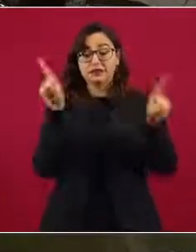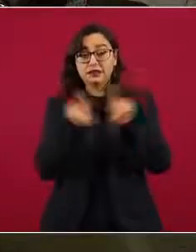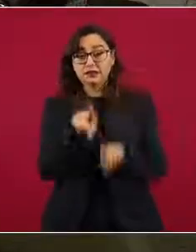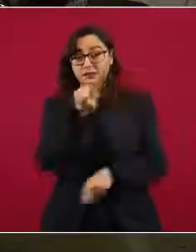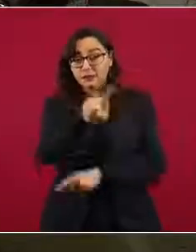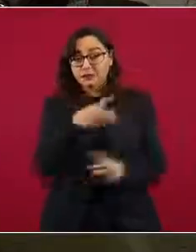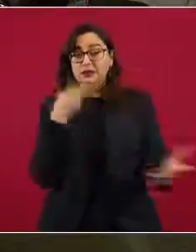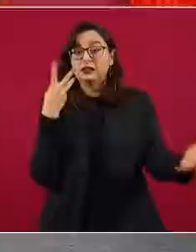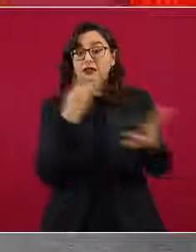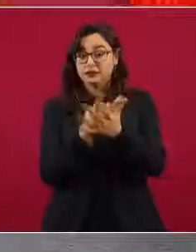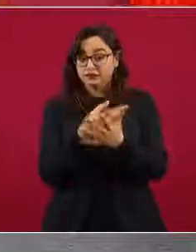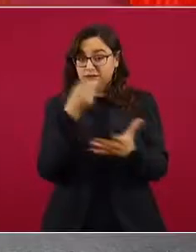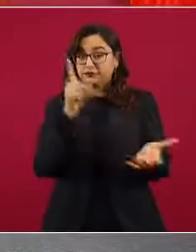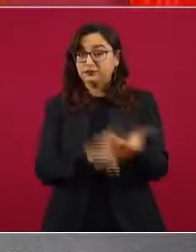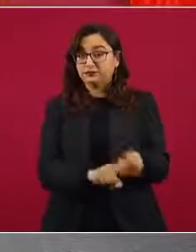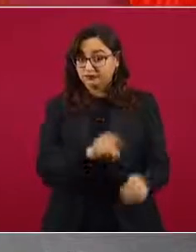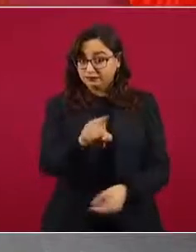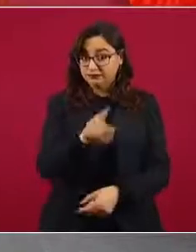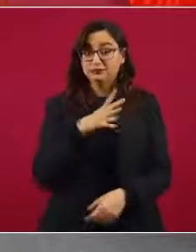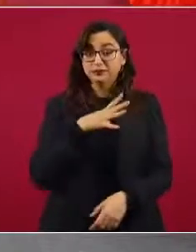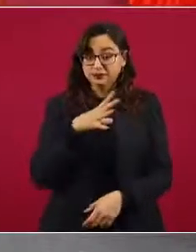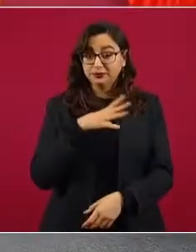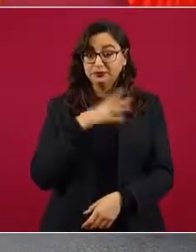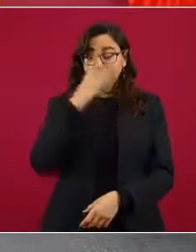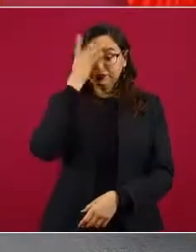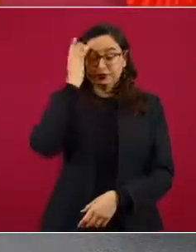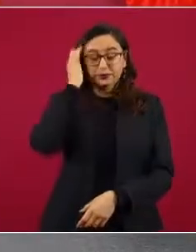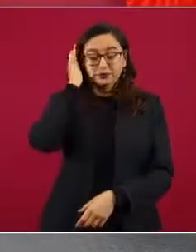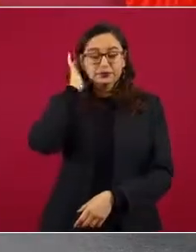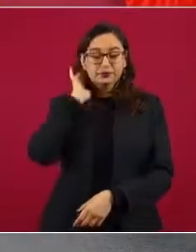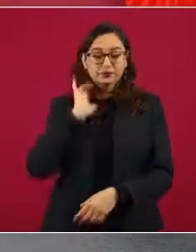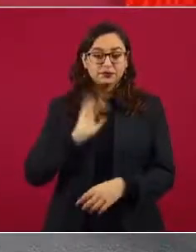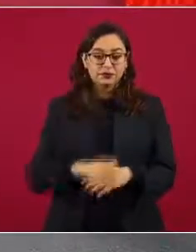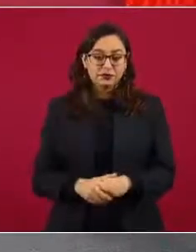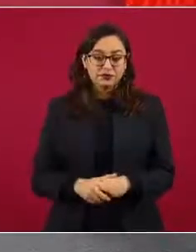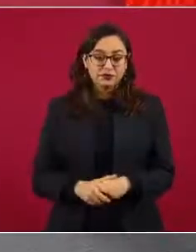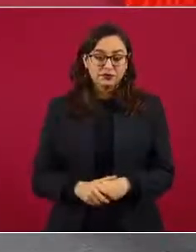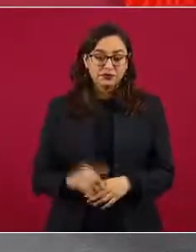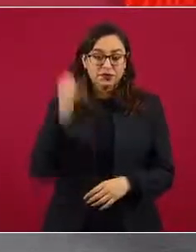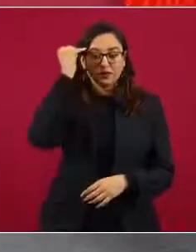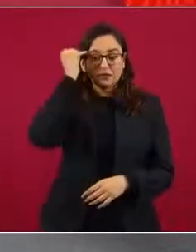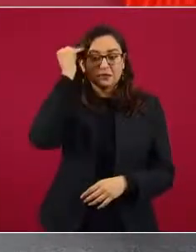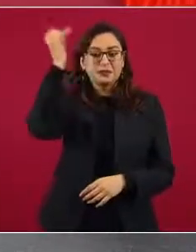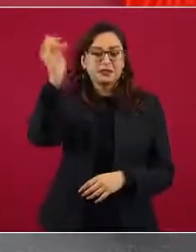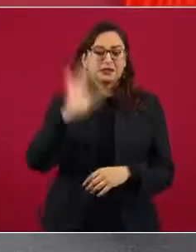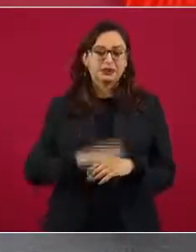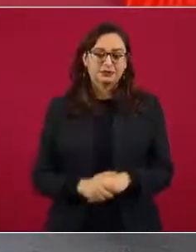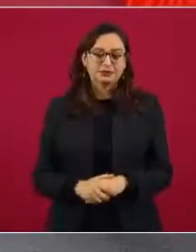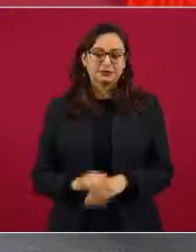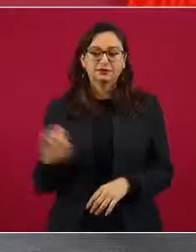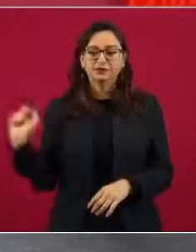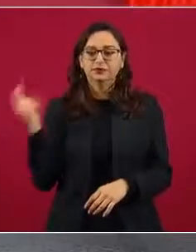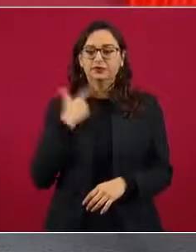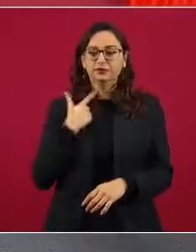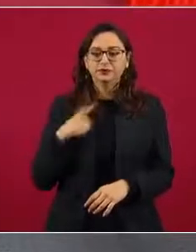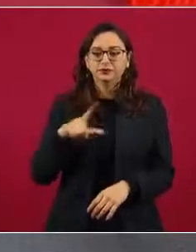Imagínense que hacen un contrato para construir reclusorios.